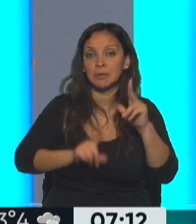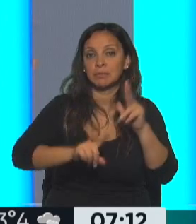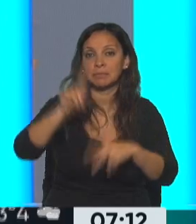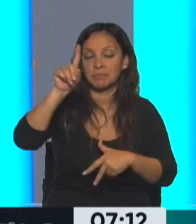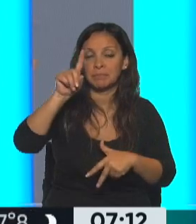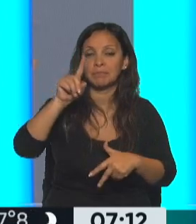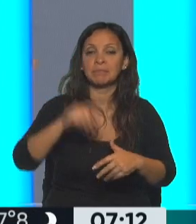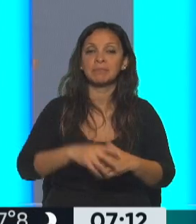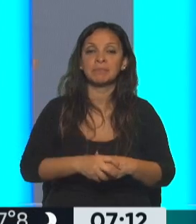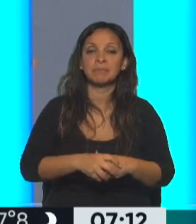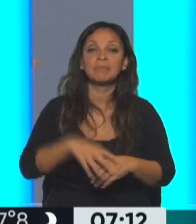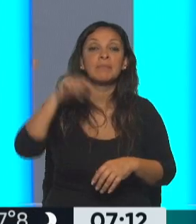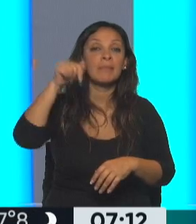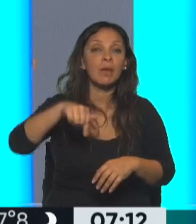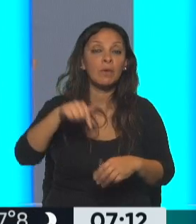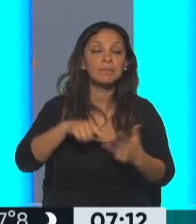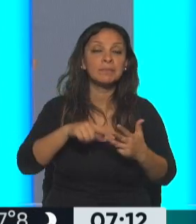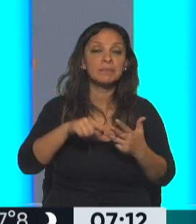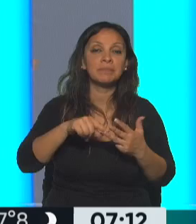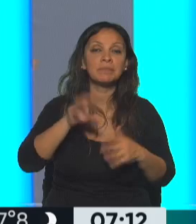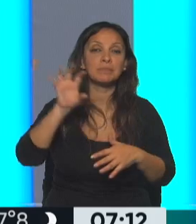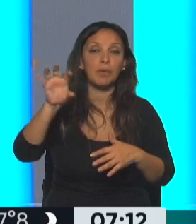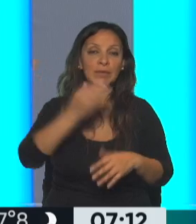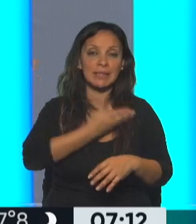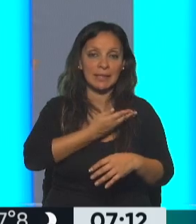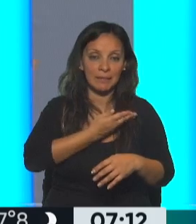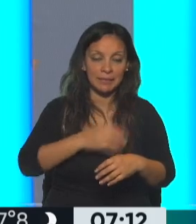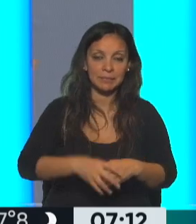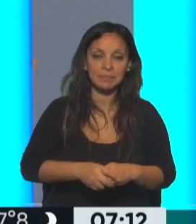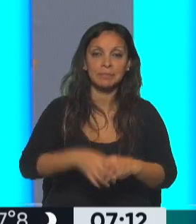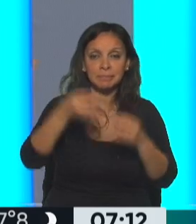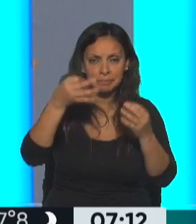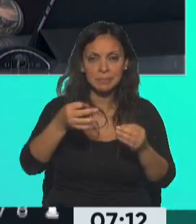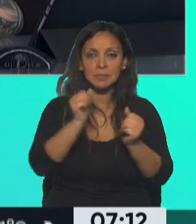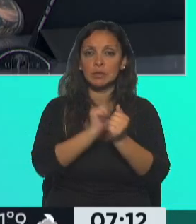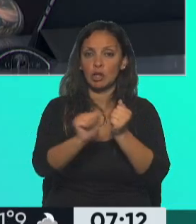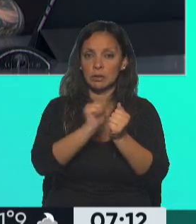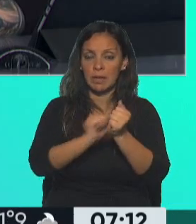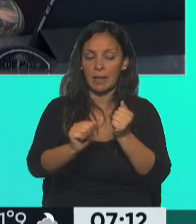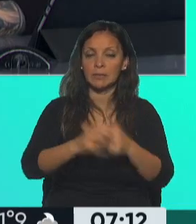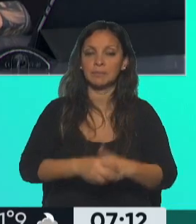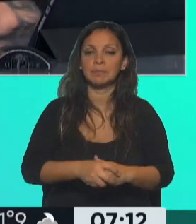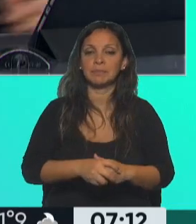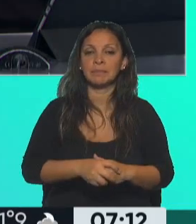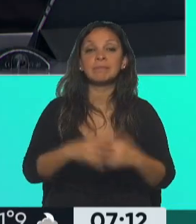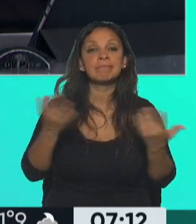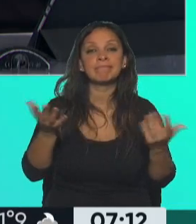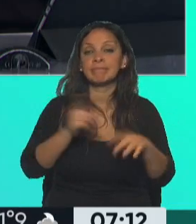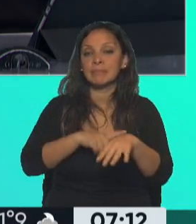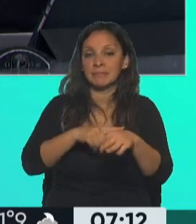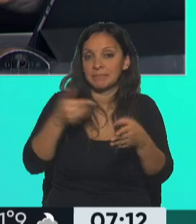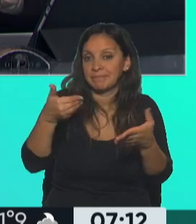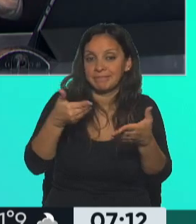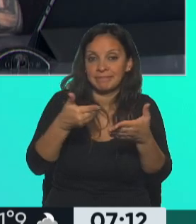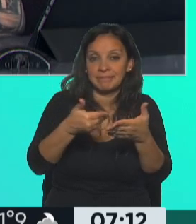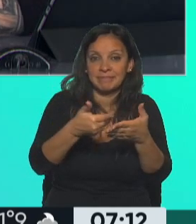la República Argentina y hoy desembarca en la provincia de Santa Fe, en Rosario, en, bueno, el tiempo de descuento claro hacia las primarias